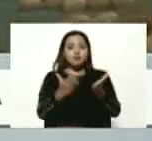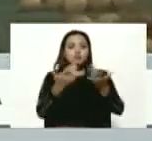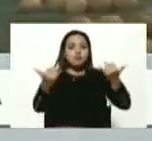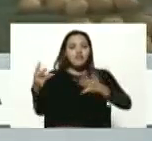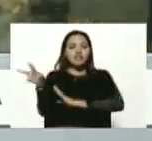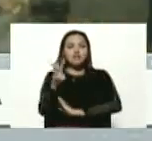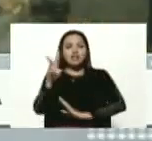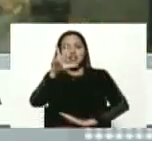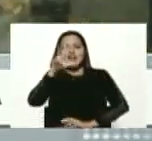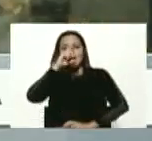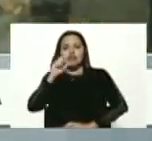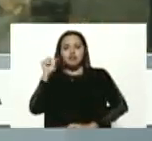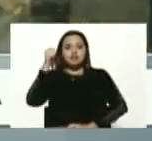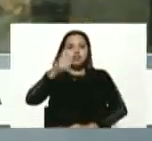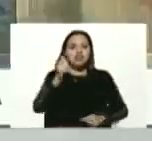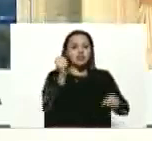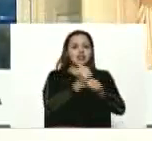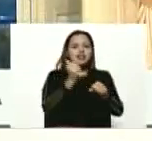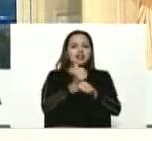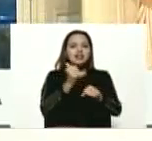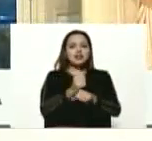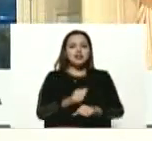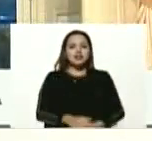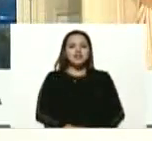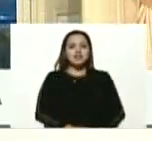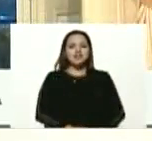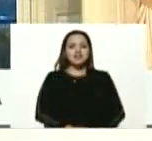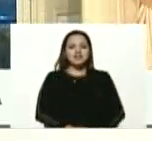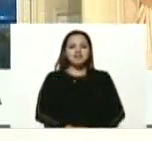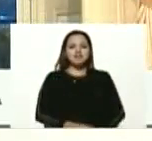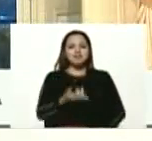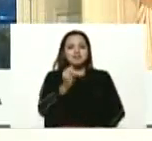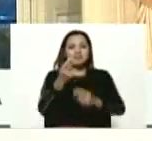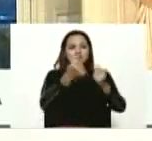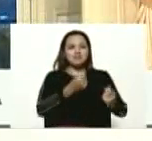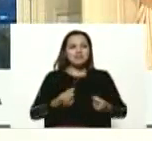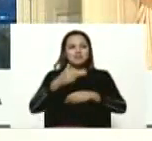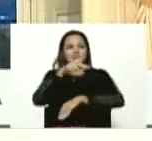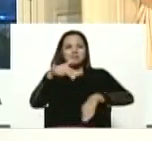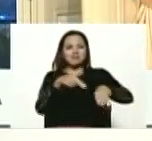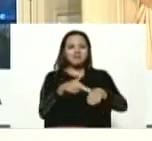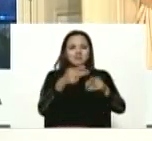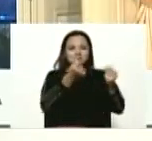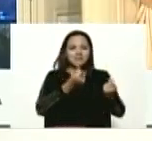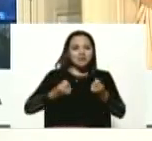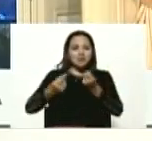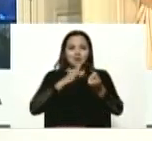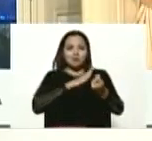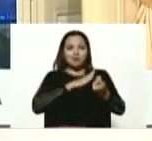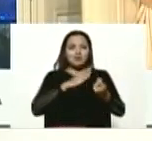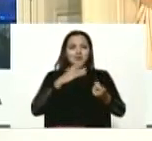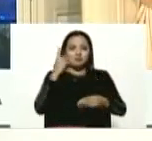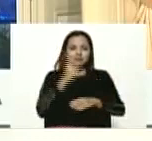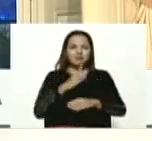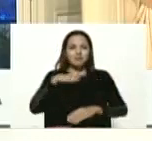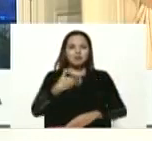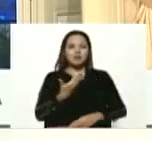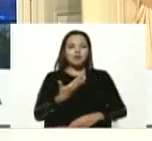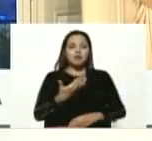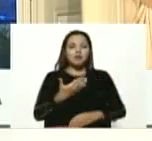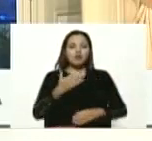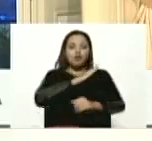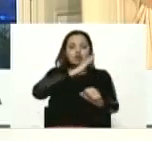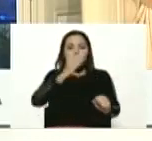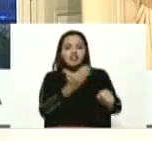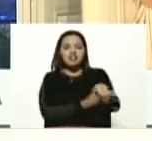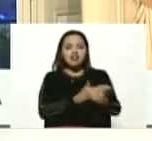tiene 3 años trabajando con las criptomonedas. Tenemos nuestra moneda nacional, el bolívar. Y vamos a tomar medidas para